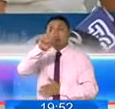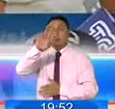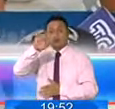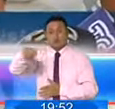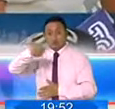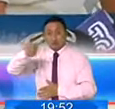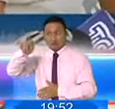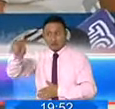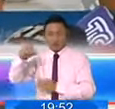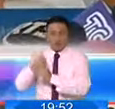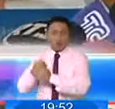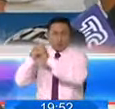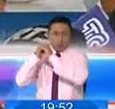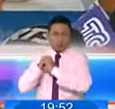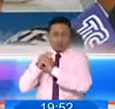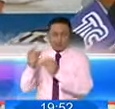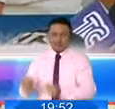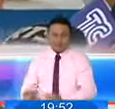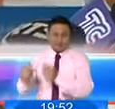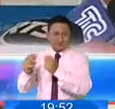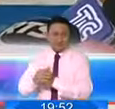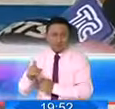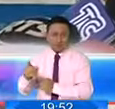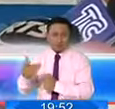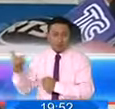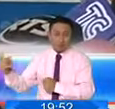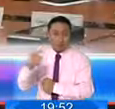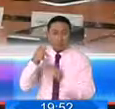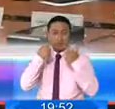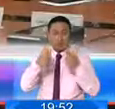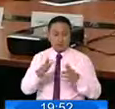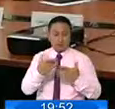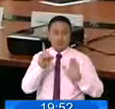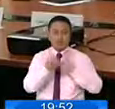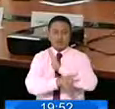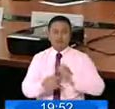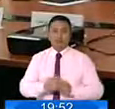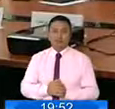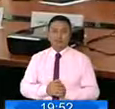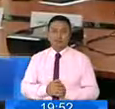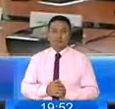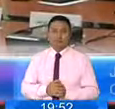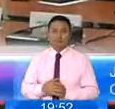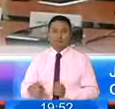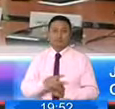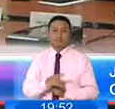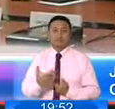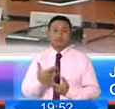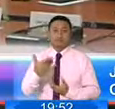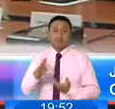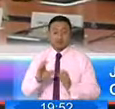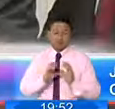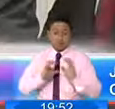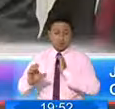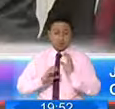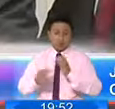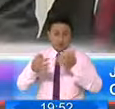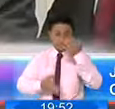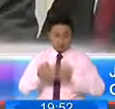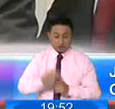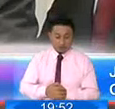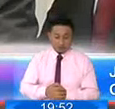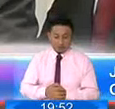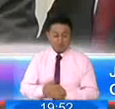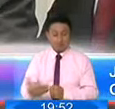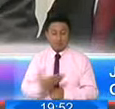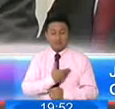que ya tiene la obligación de manera inmediata acudir a la Fiscalía a denunciar. Durante la instalación de la mesa de justicia, Gustavo Yalc